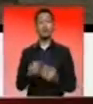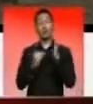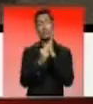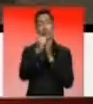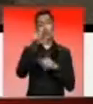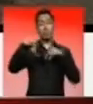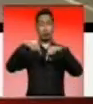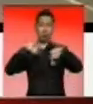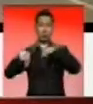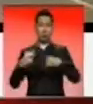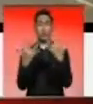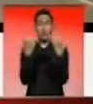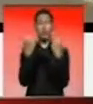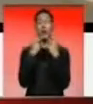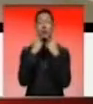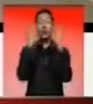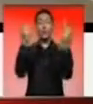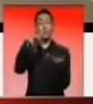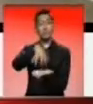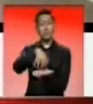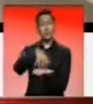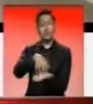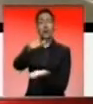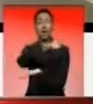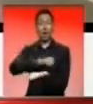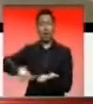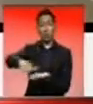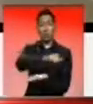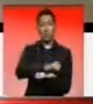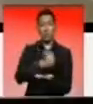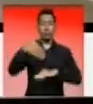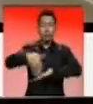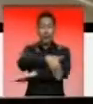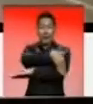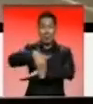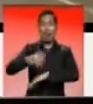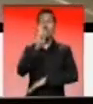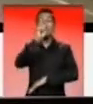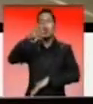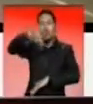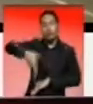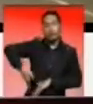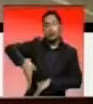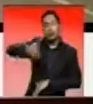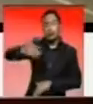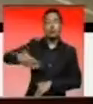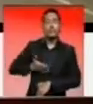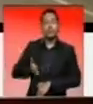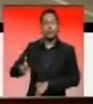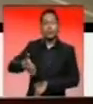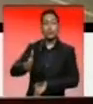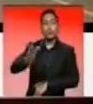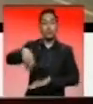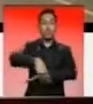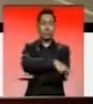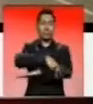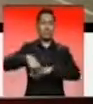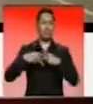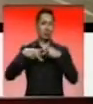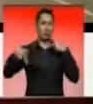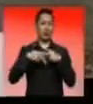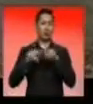de Transporte y Obras Públicas en las provincias de La Suay mantienen habilitado un paso lateral en el kilómetro 88 de la